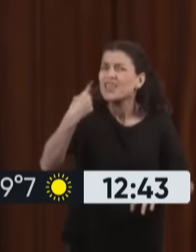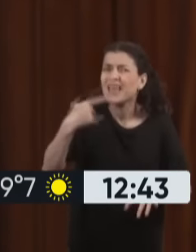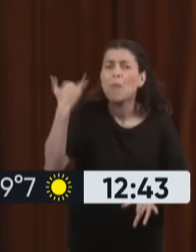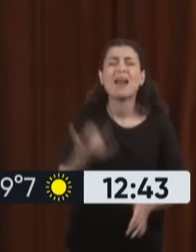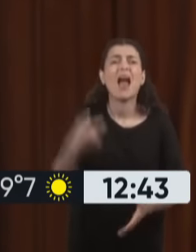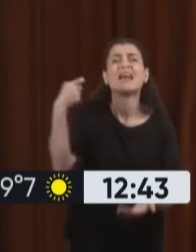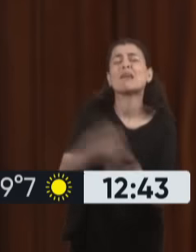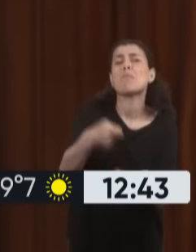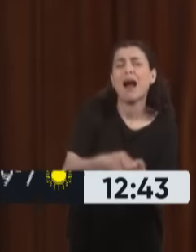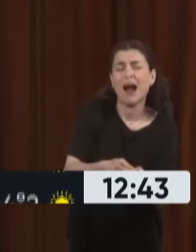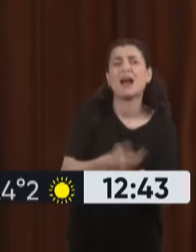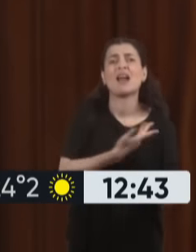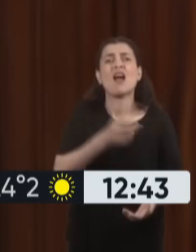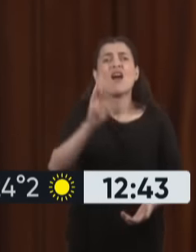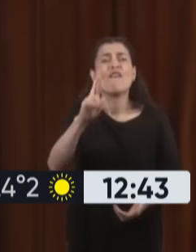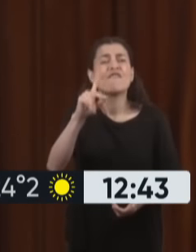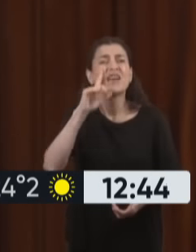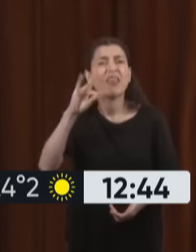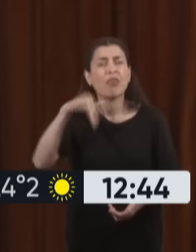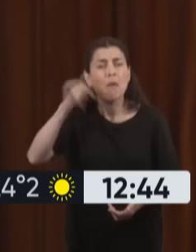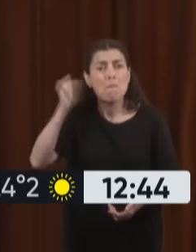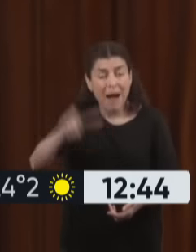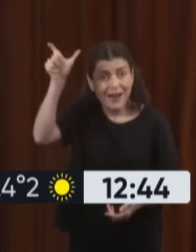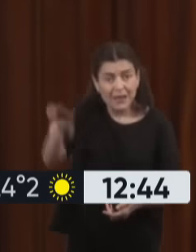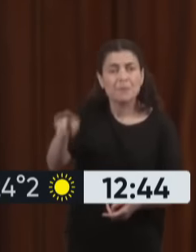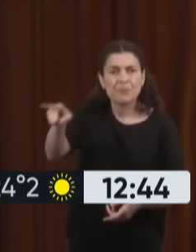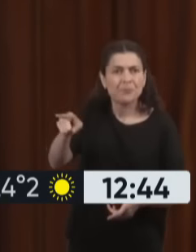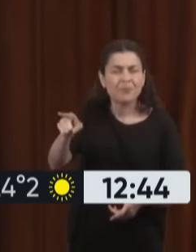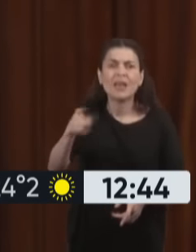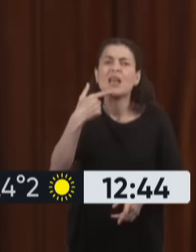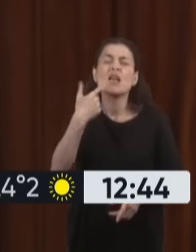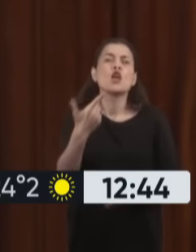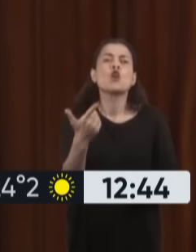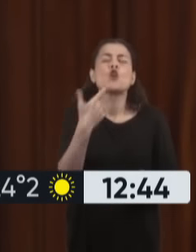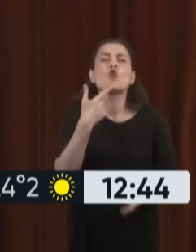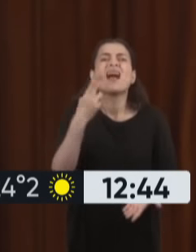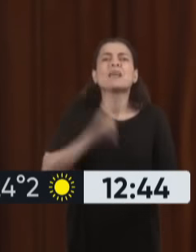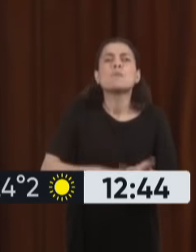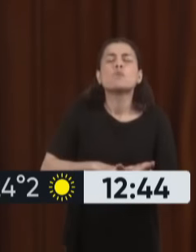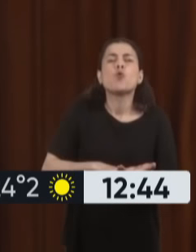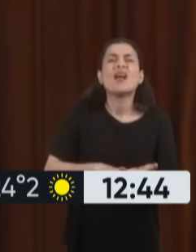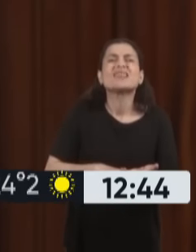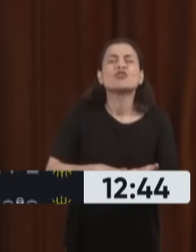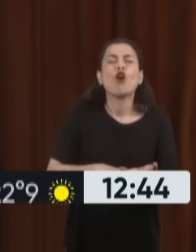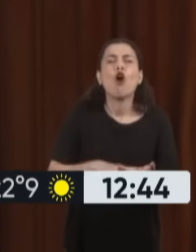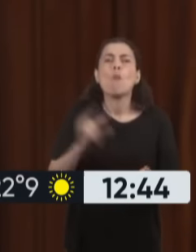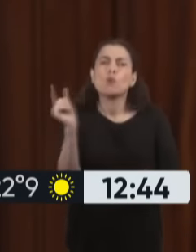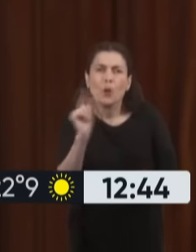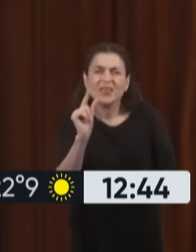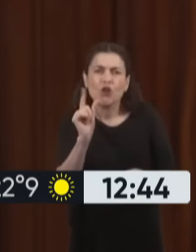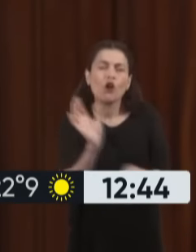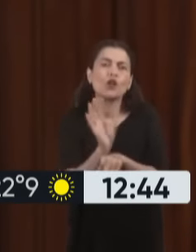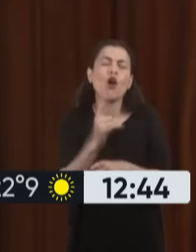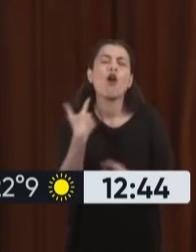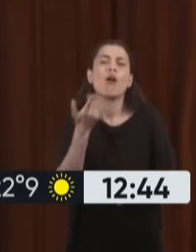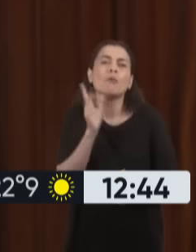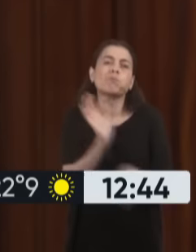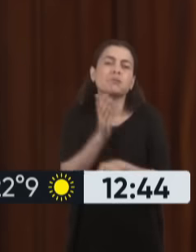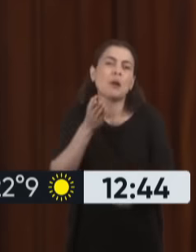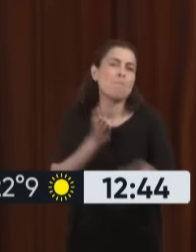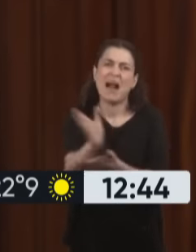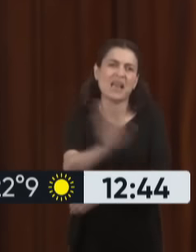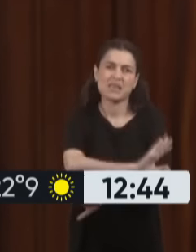la frase de Friedman, digamos, no hay nada más permanente que un impuesto transitorio, salvo que se trate de un gobierno